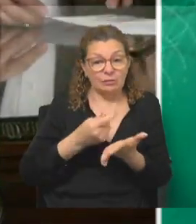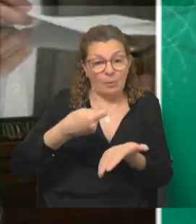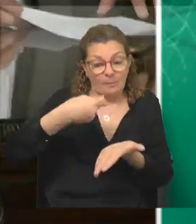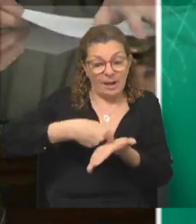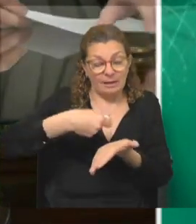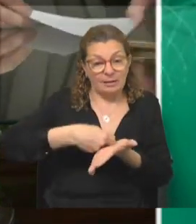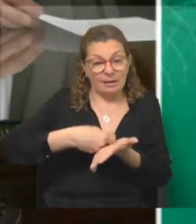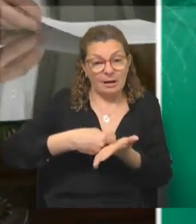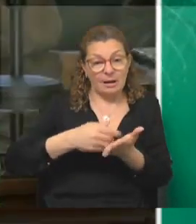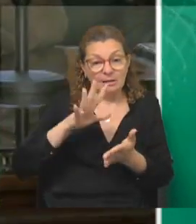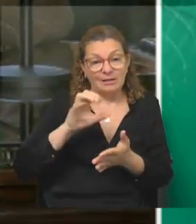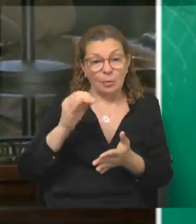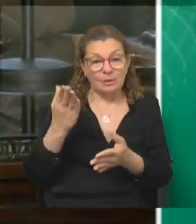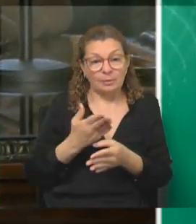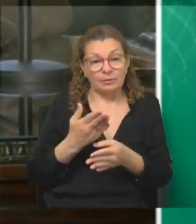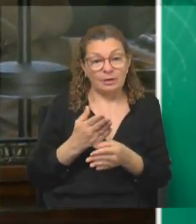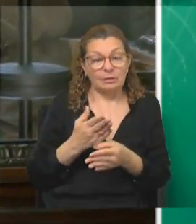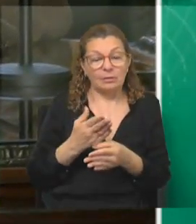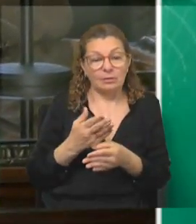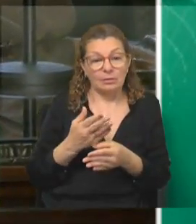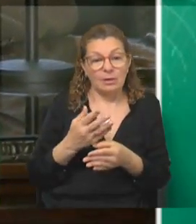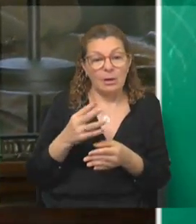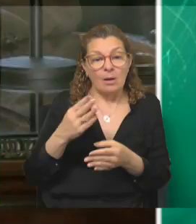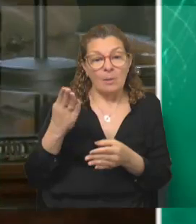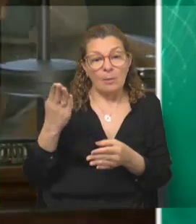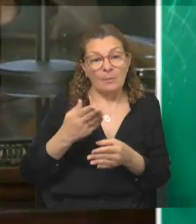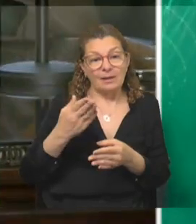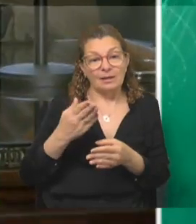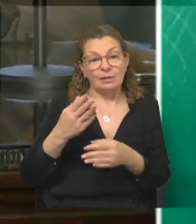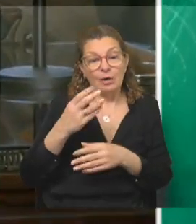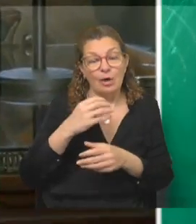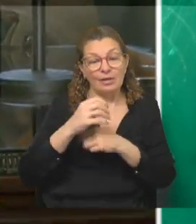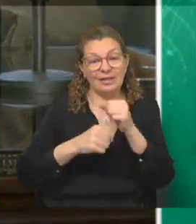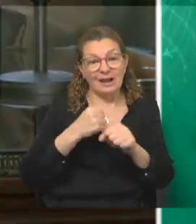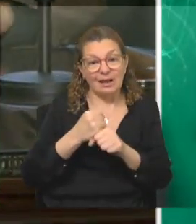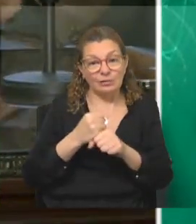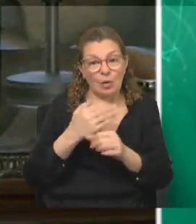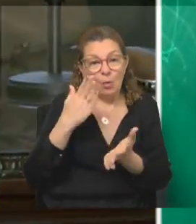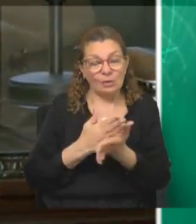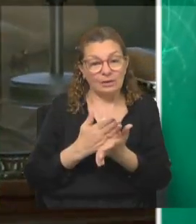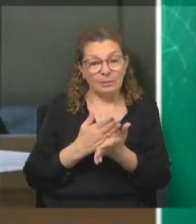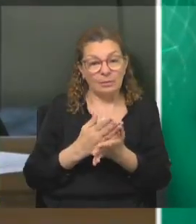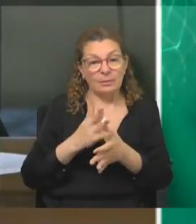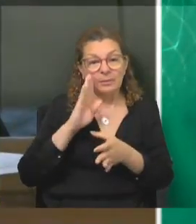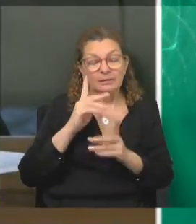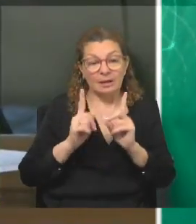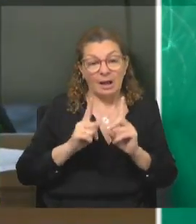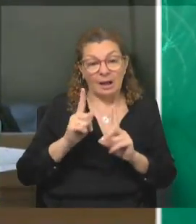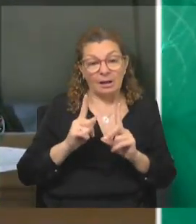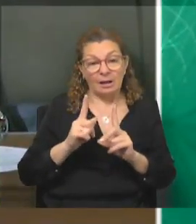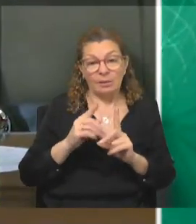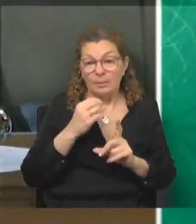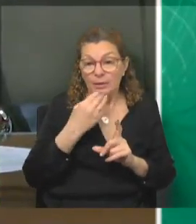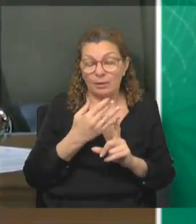equivalente al 50% del promedio de su facturación del año último parece que es una cosa que que que va a